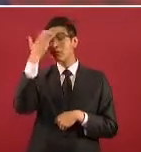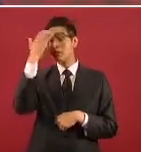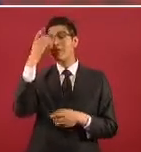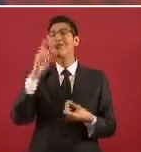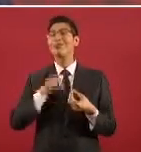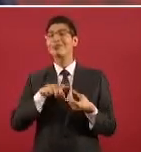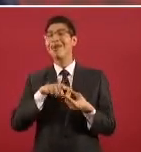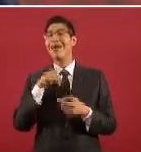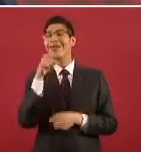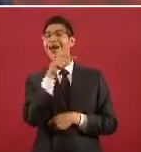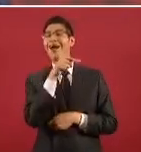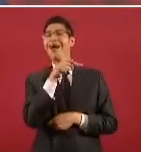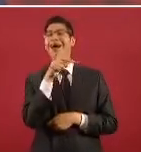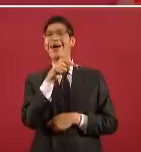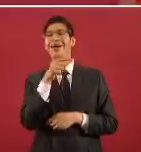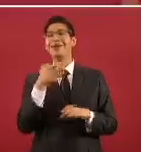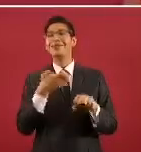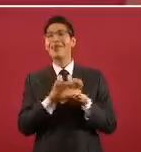Aguascalientes.